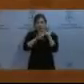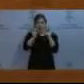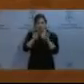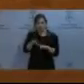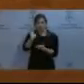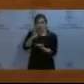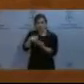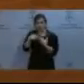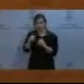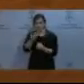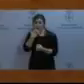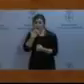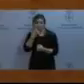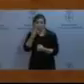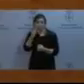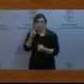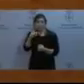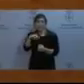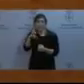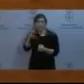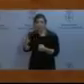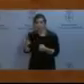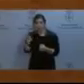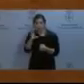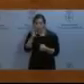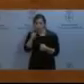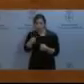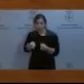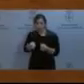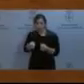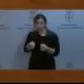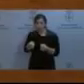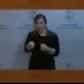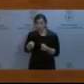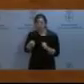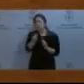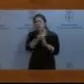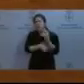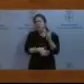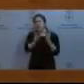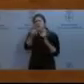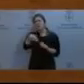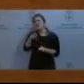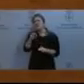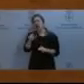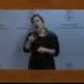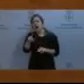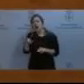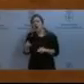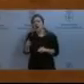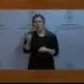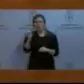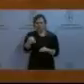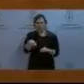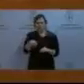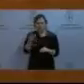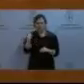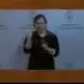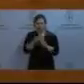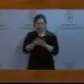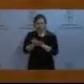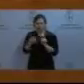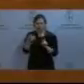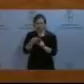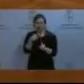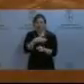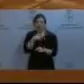por ejemplo, de Tineo, que también, por cierto, estaba en la lista que pasó el INSalud o las transferencias y a las que antes hice referencia? ¿Quiere usted